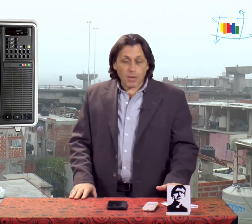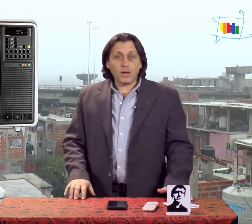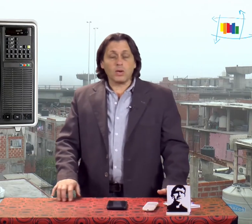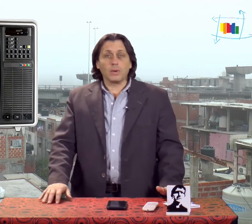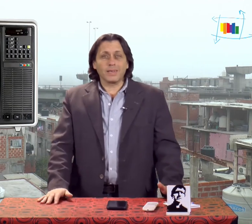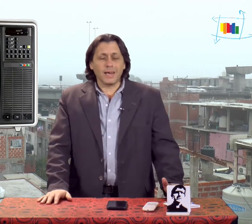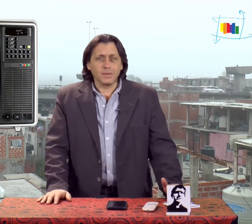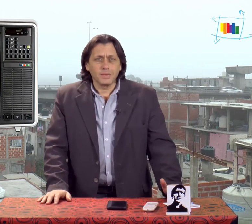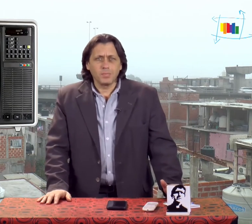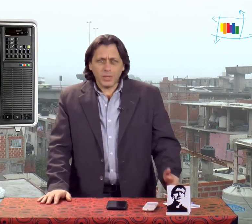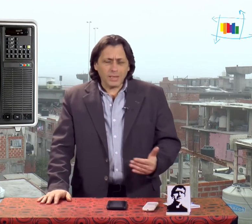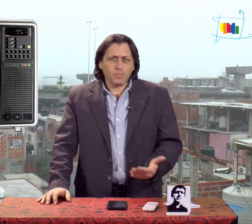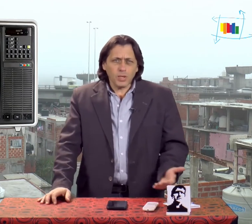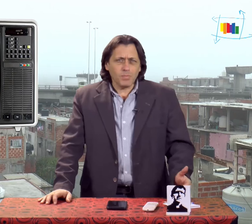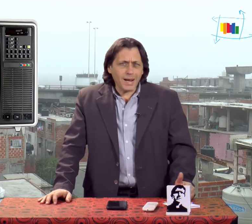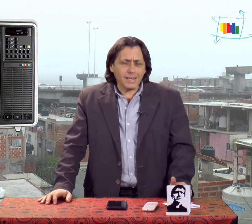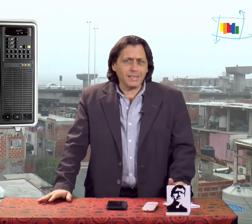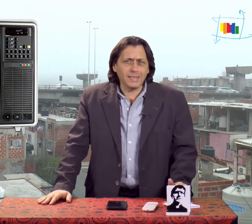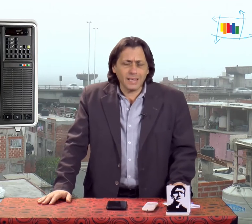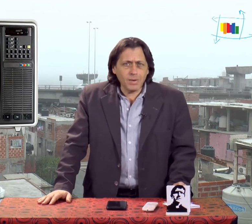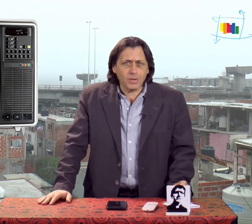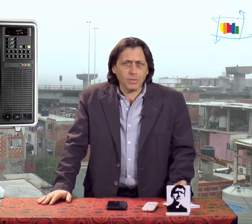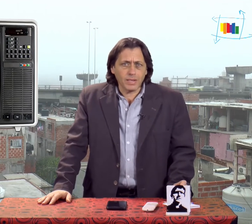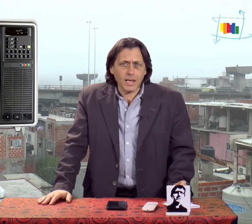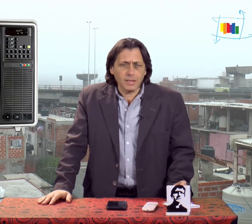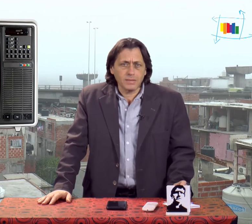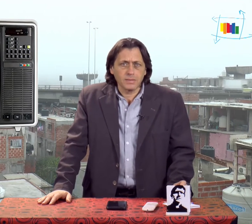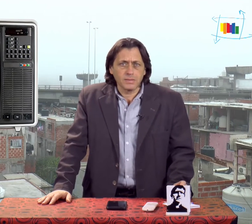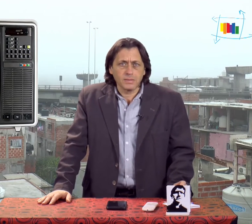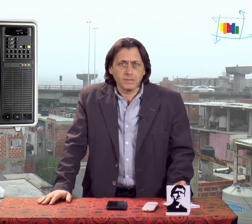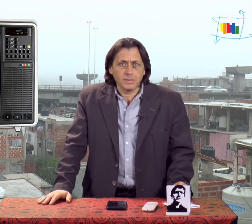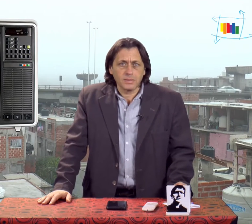Hablar con la verdad. ¿Puede Macri decir que habla con la verdad?